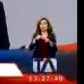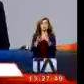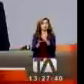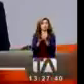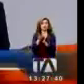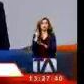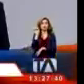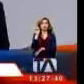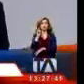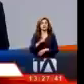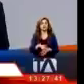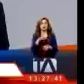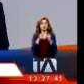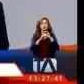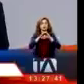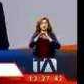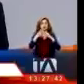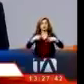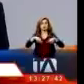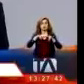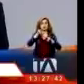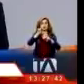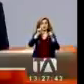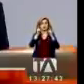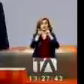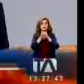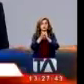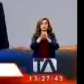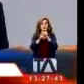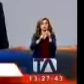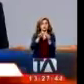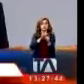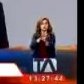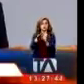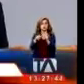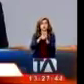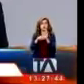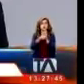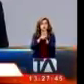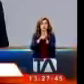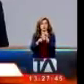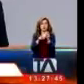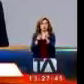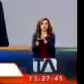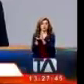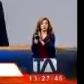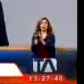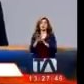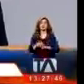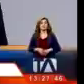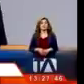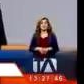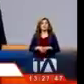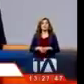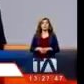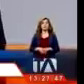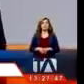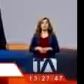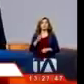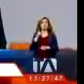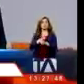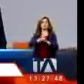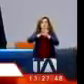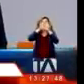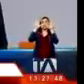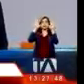El transporte público no cambiará el precio porque no queremos afectar a los usuarios, no queremos que el precio de la vida de la gente suba, y es lo que simplemente aclara el decreto para